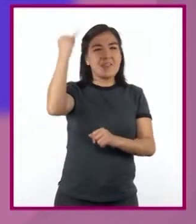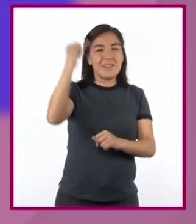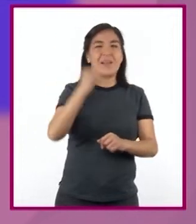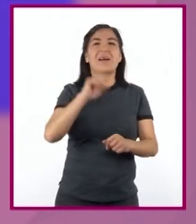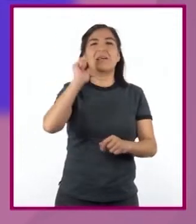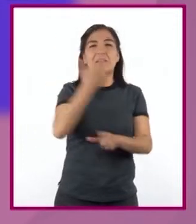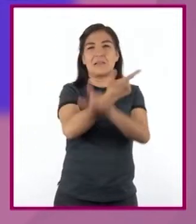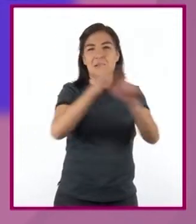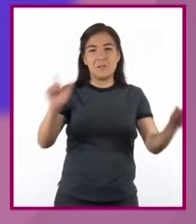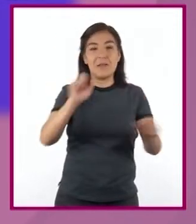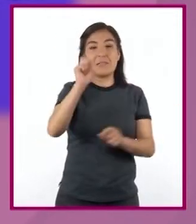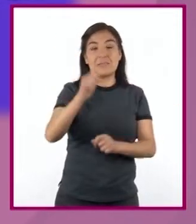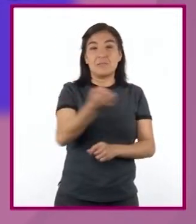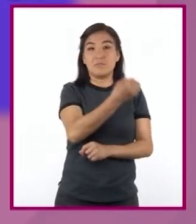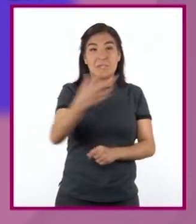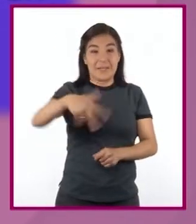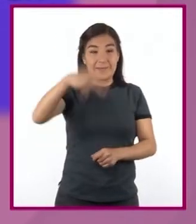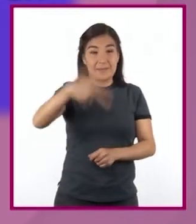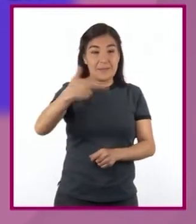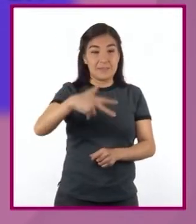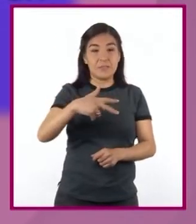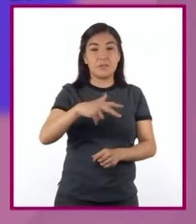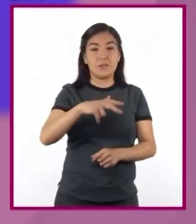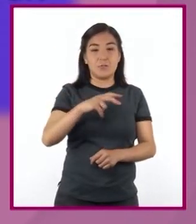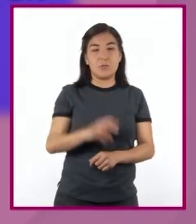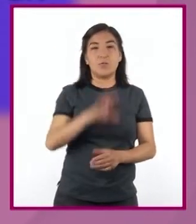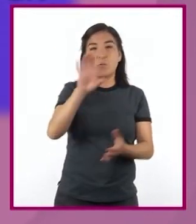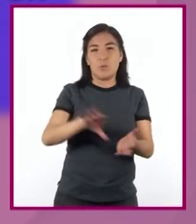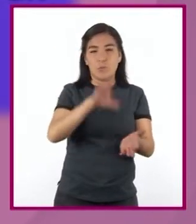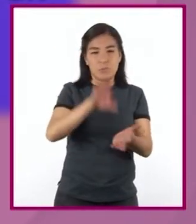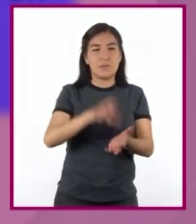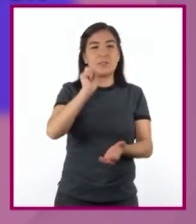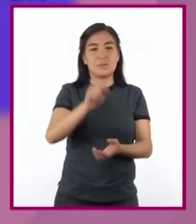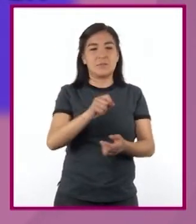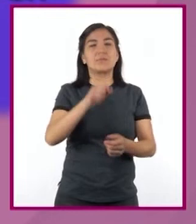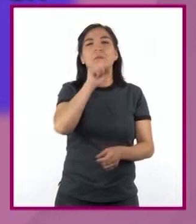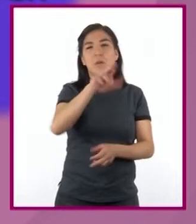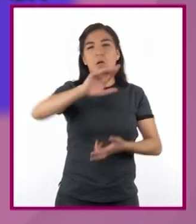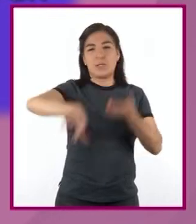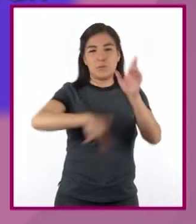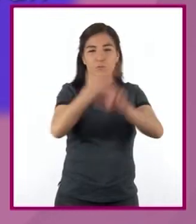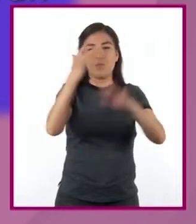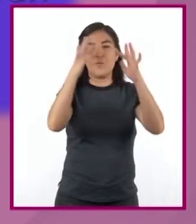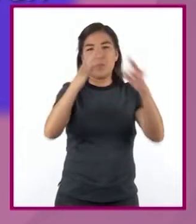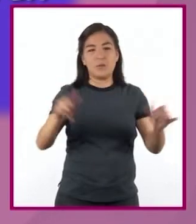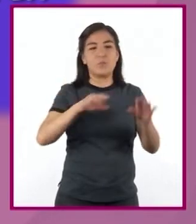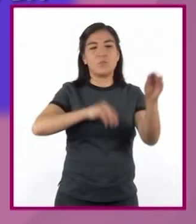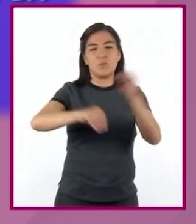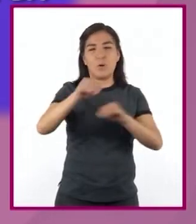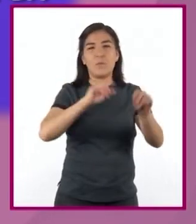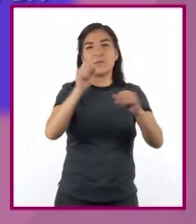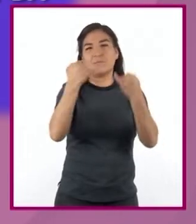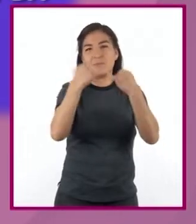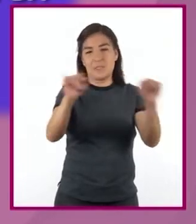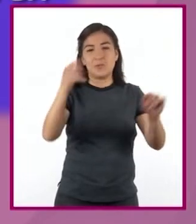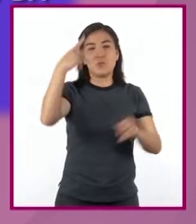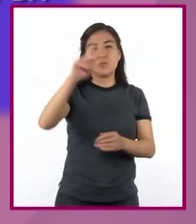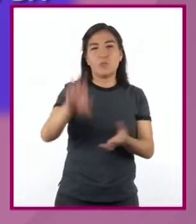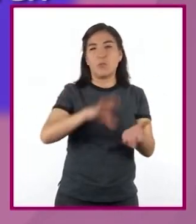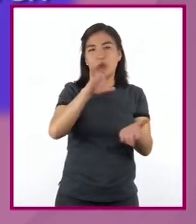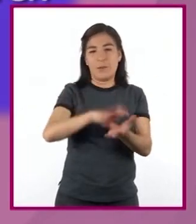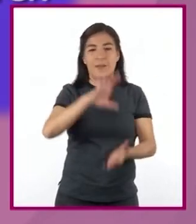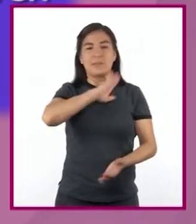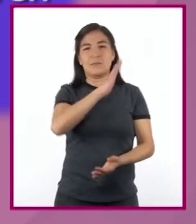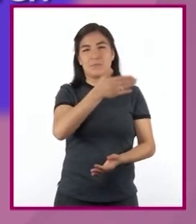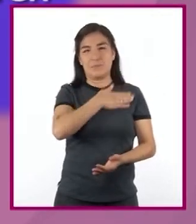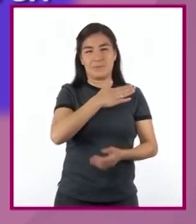de las 13 colonias y de la Revolución Francesa en los movimientos de independencia de las colonias de España en